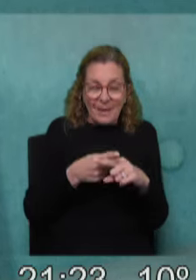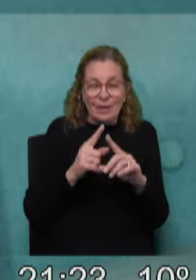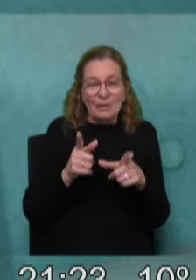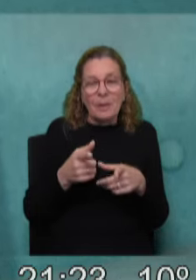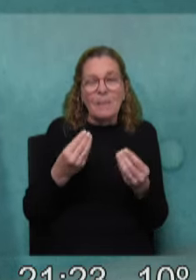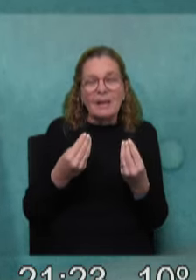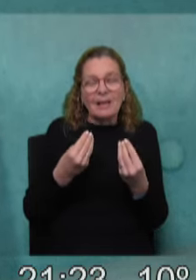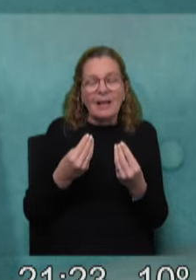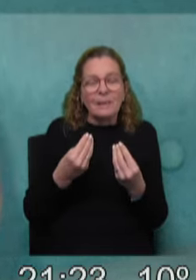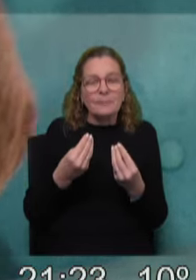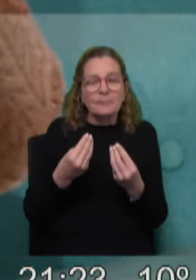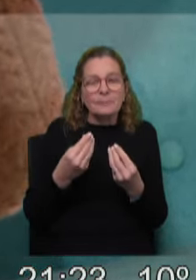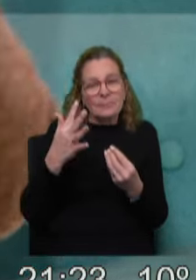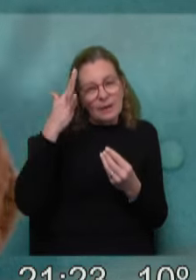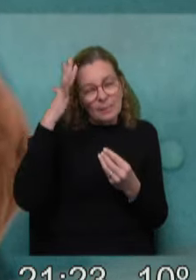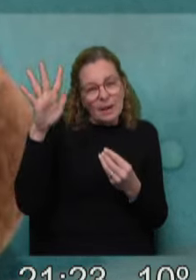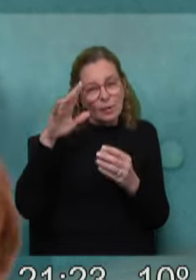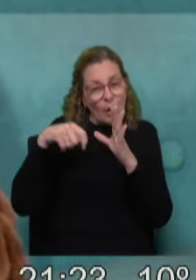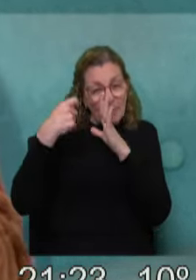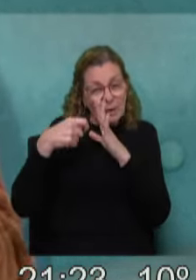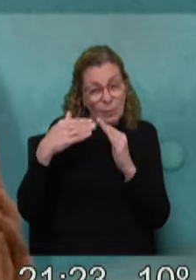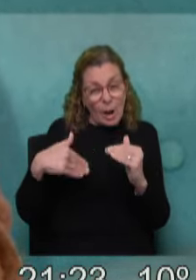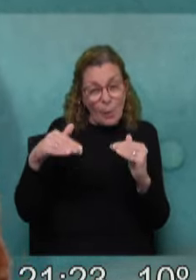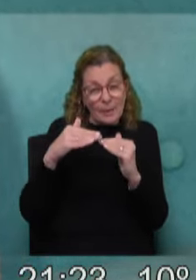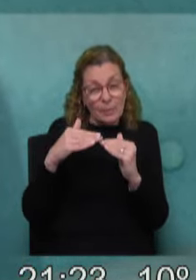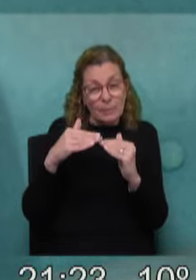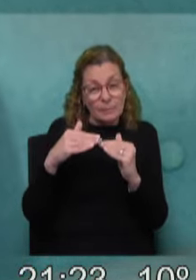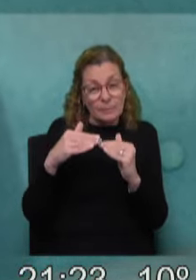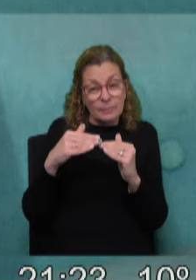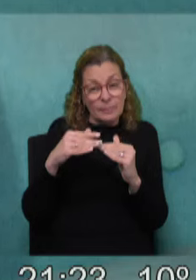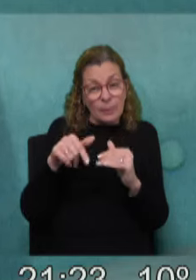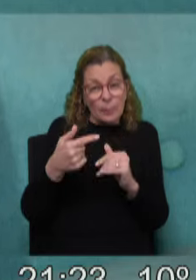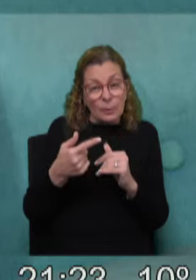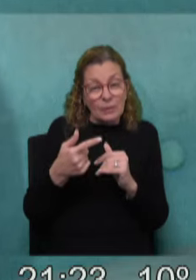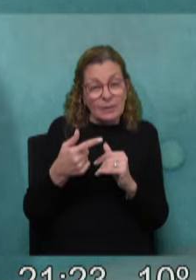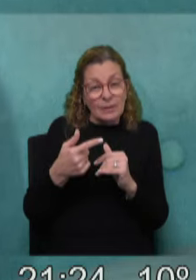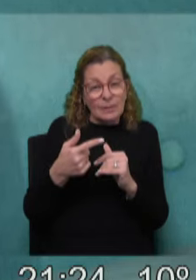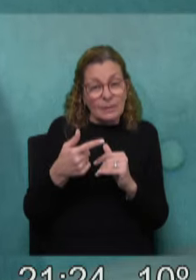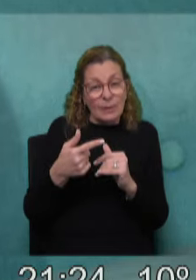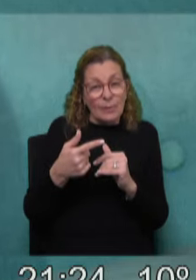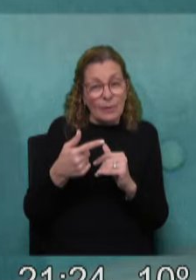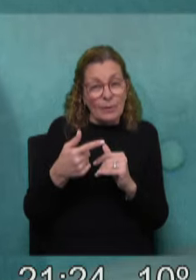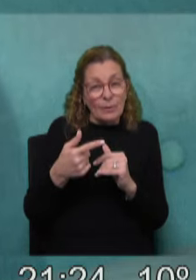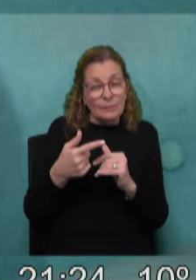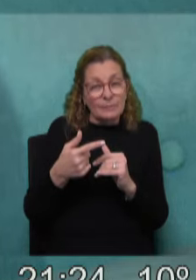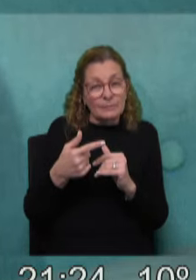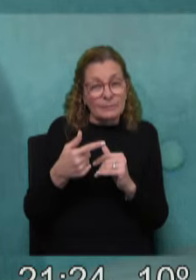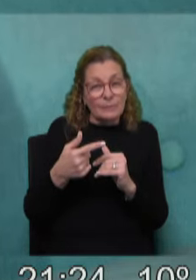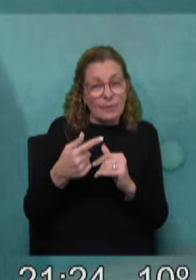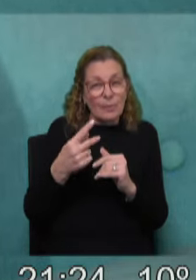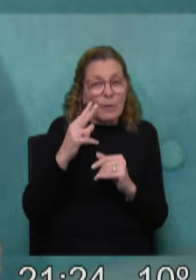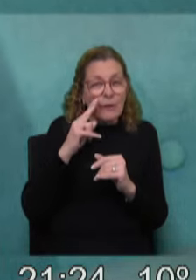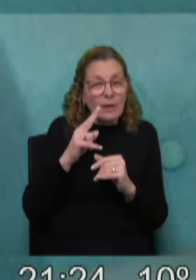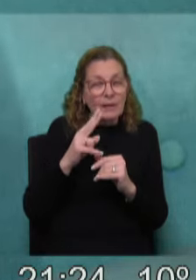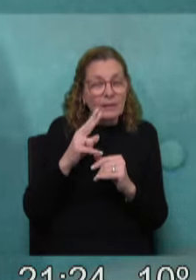también pasa que, me imagino que con las películas pasa igual, que vos tenés como un pico de